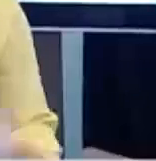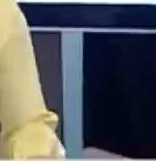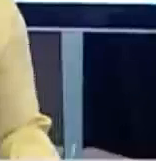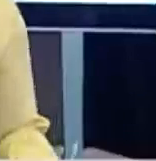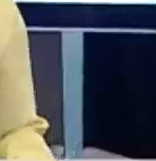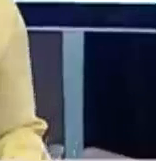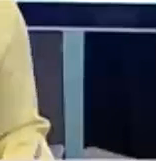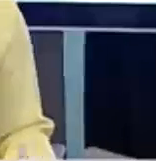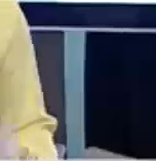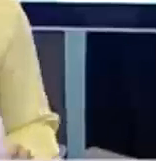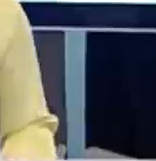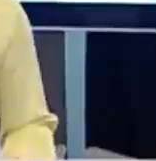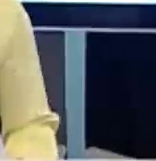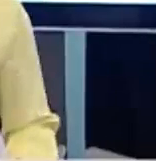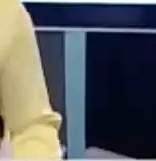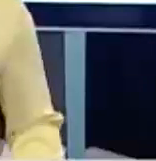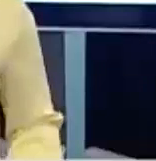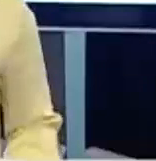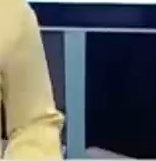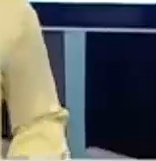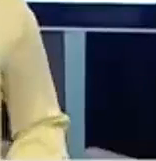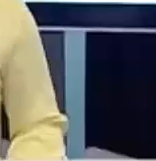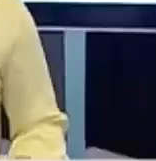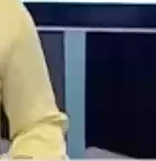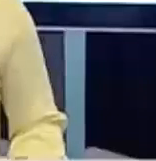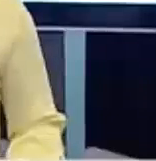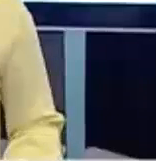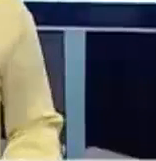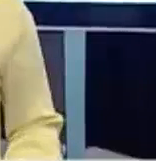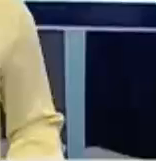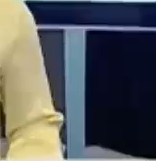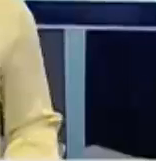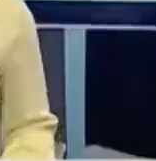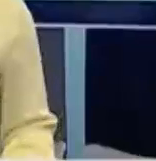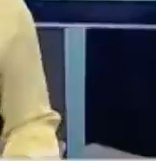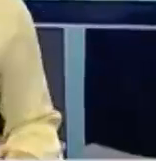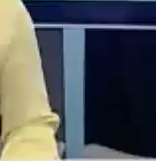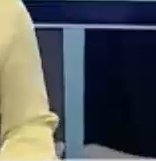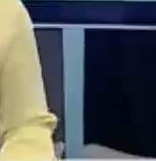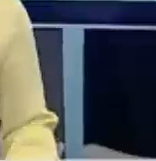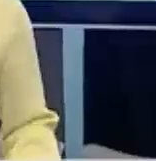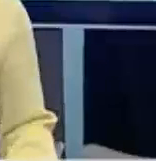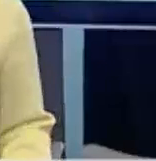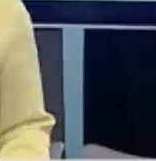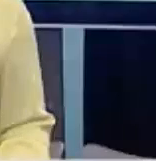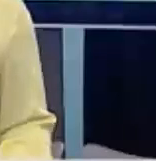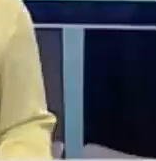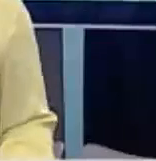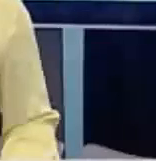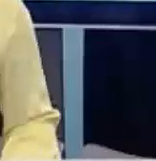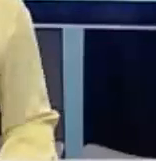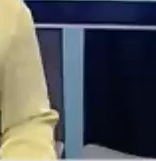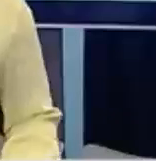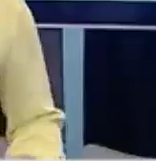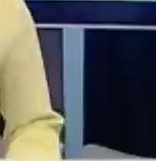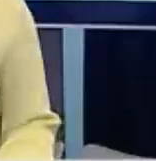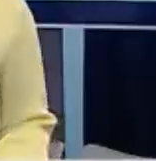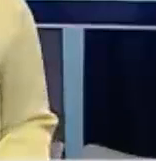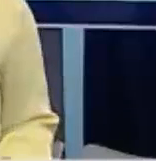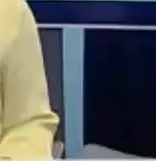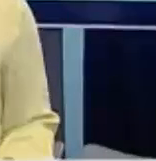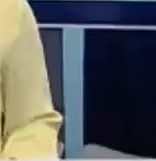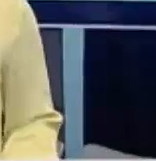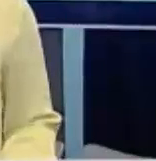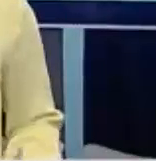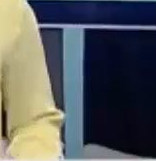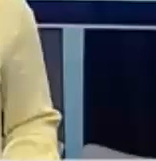legislativa. Cabe señalar que estos diálogos públicos se estarán desarrollando durante los días 24, 25 y 26. A